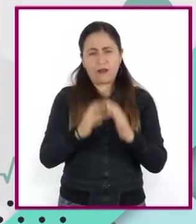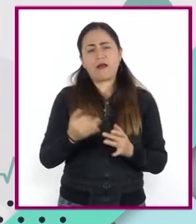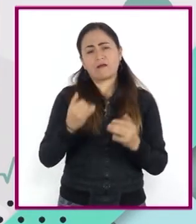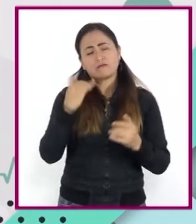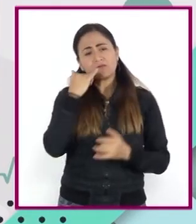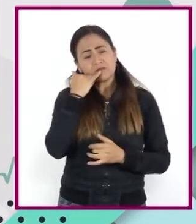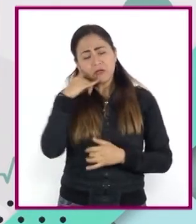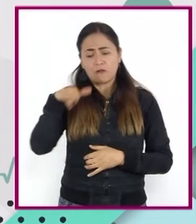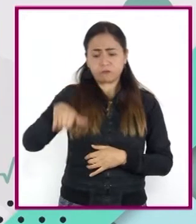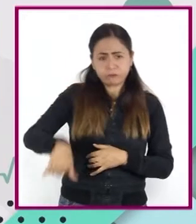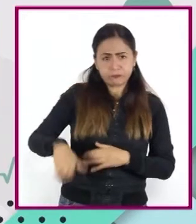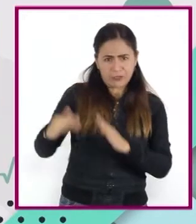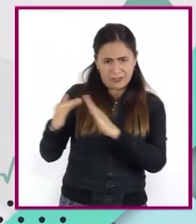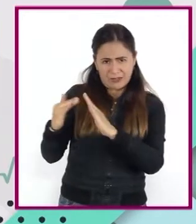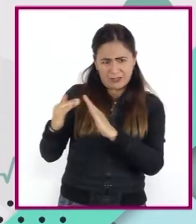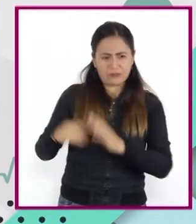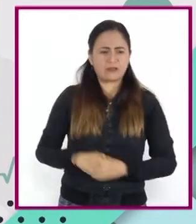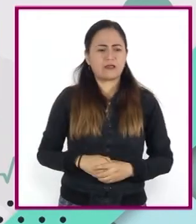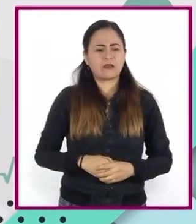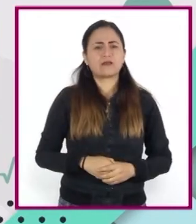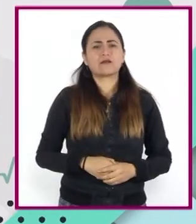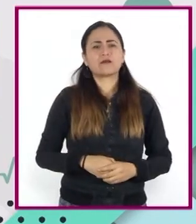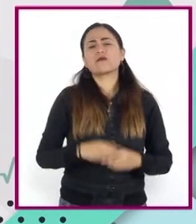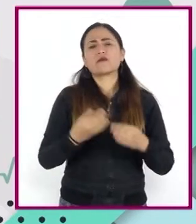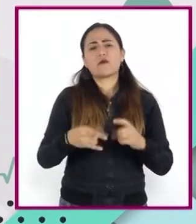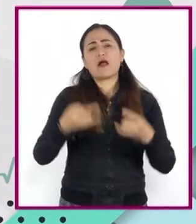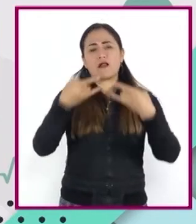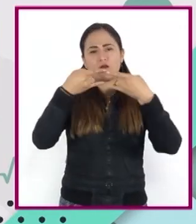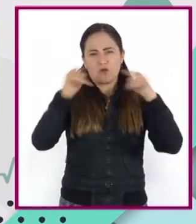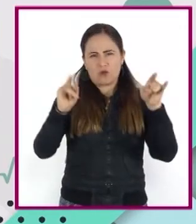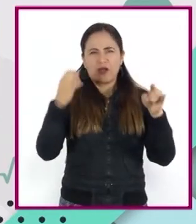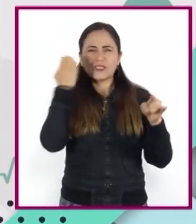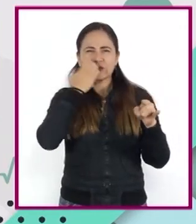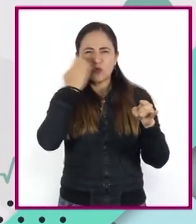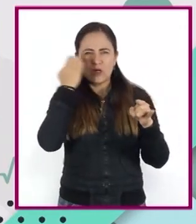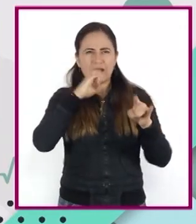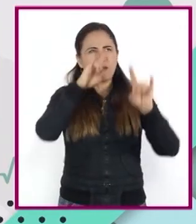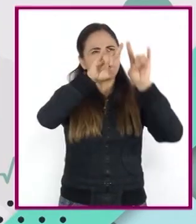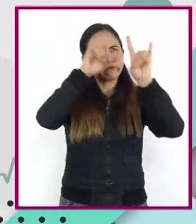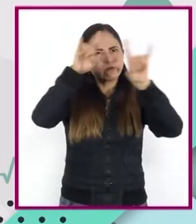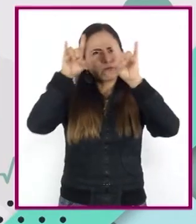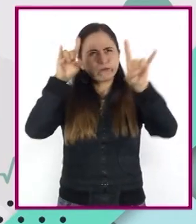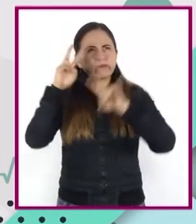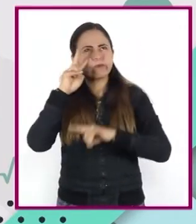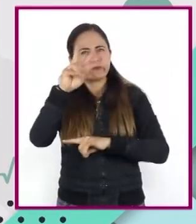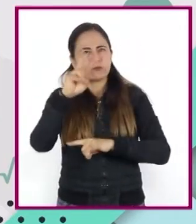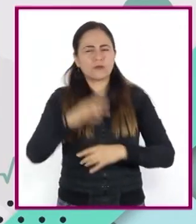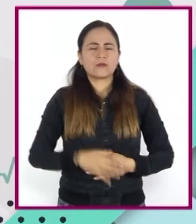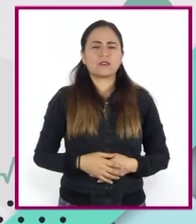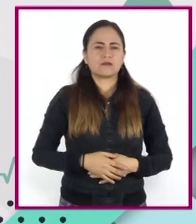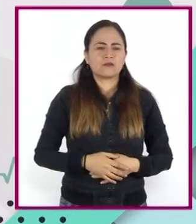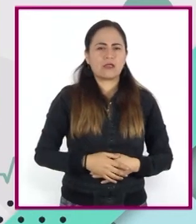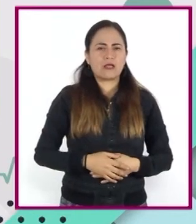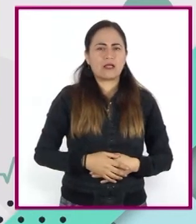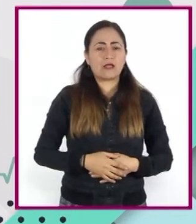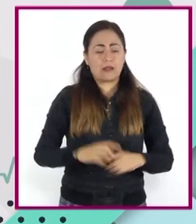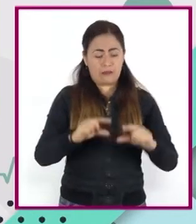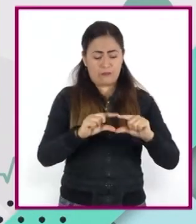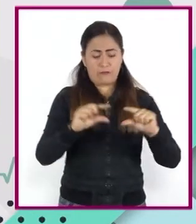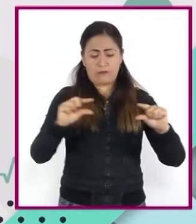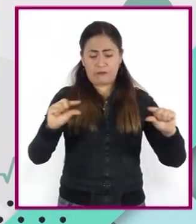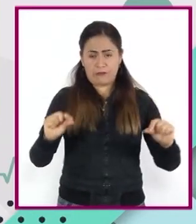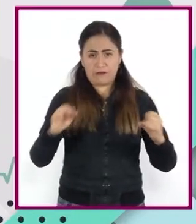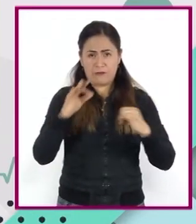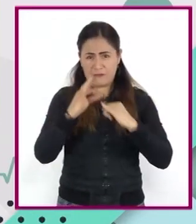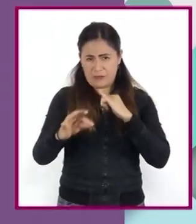casa y carteles informativos pegados en la puerta de la escuela. Y en el último renglón está el